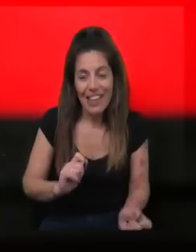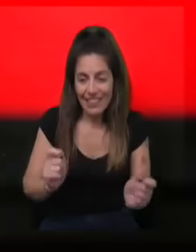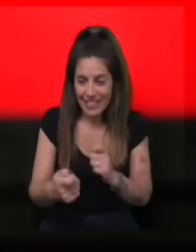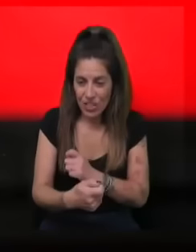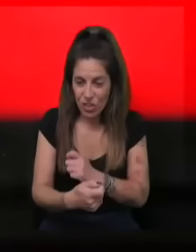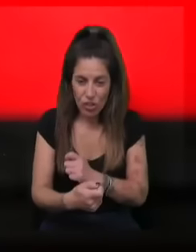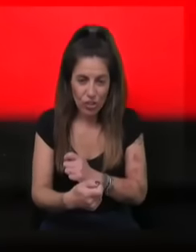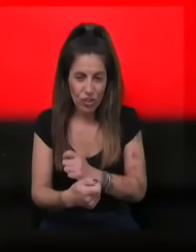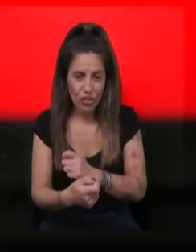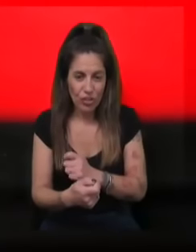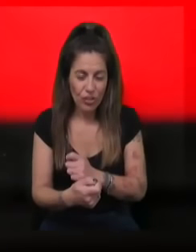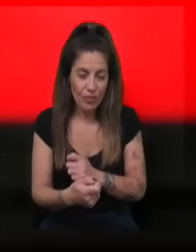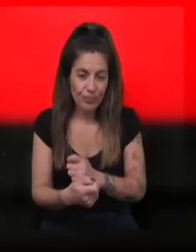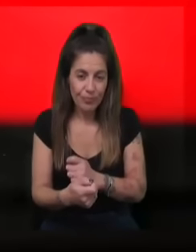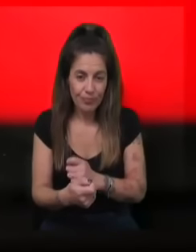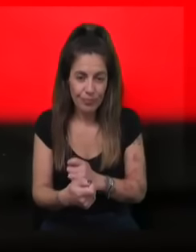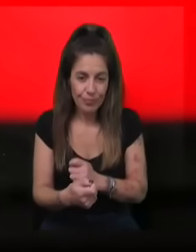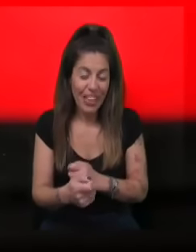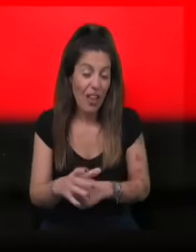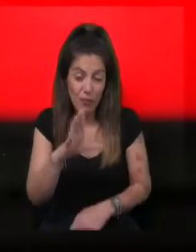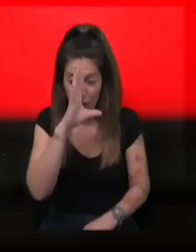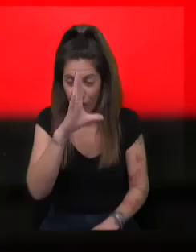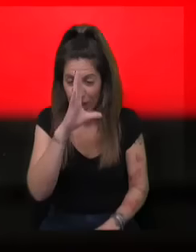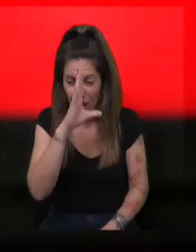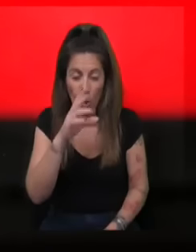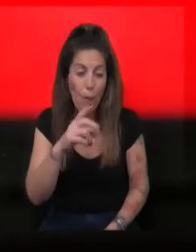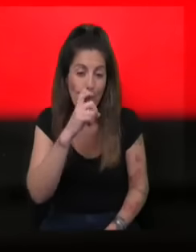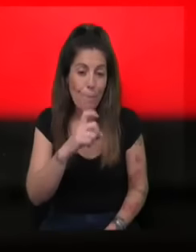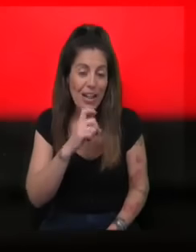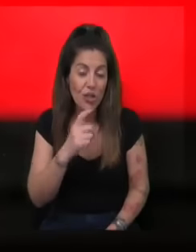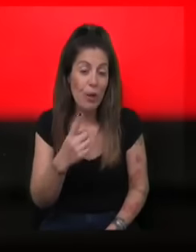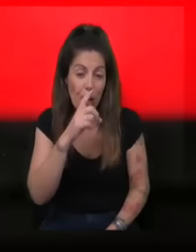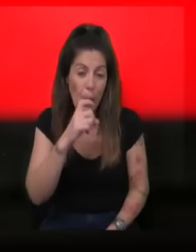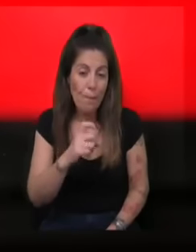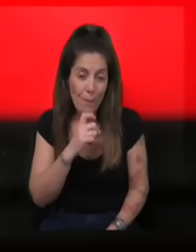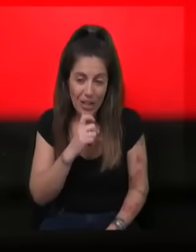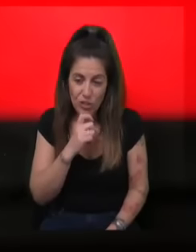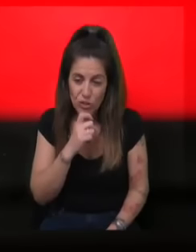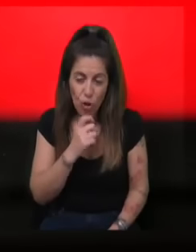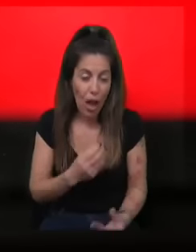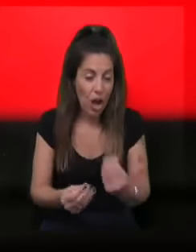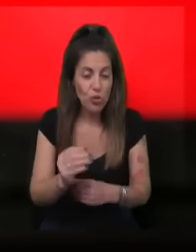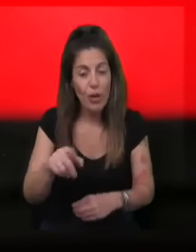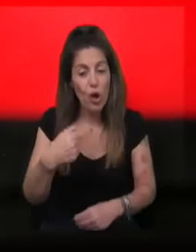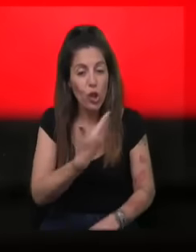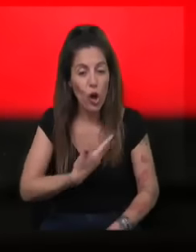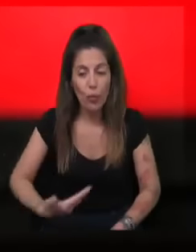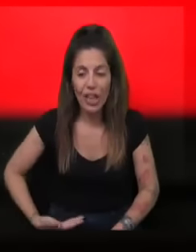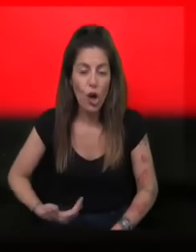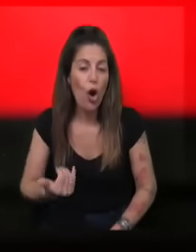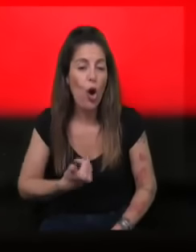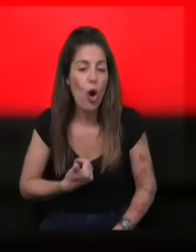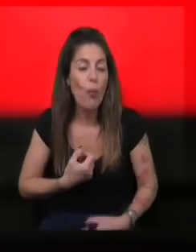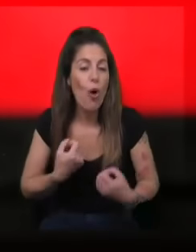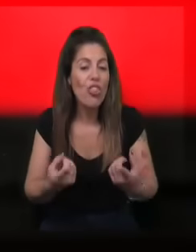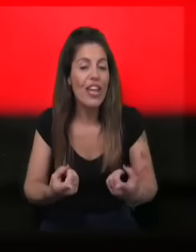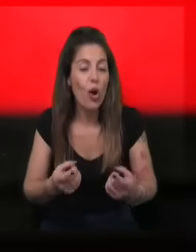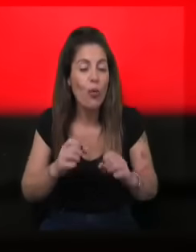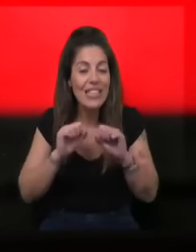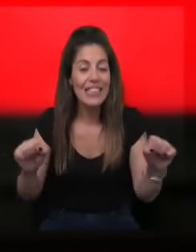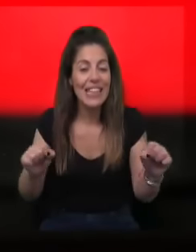transición porque en febrero en marzo el primero de marzo otro gobierno Cómo dijo una secretaría de